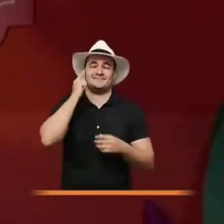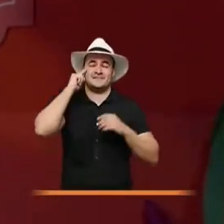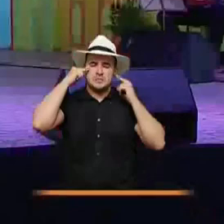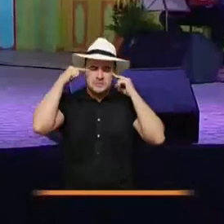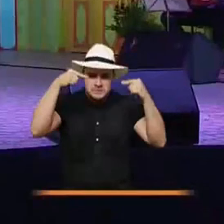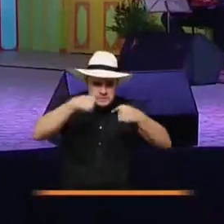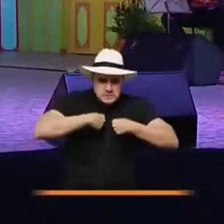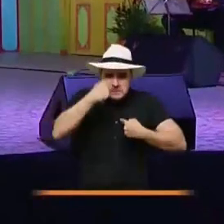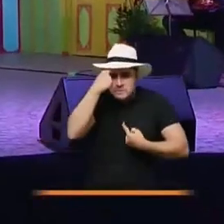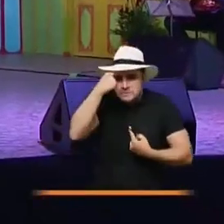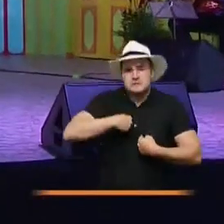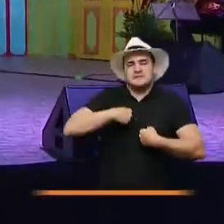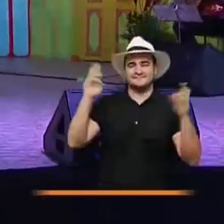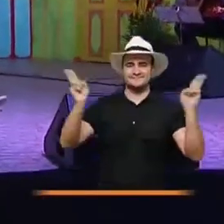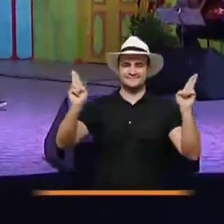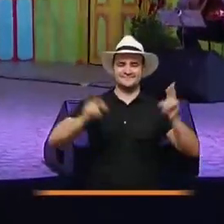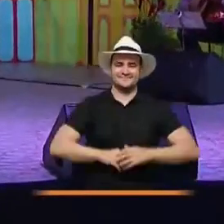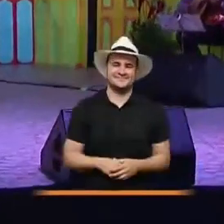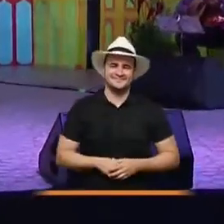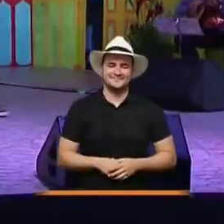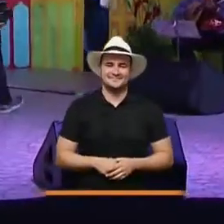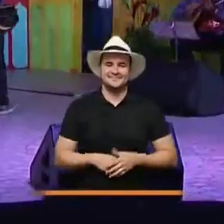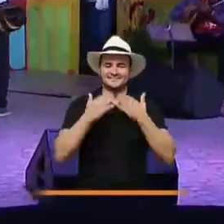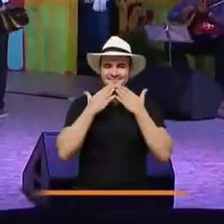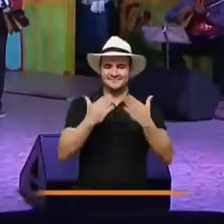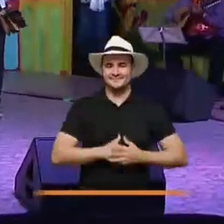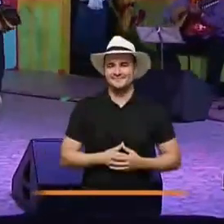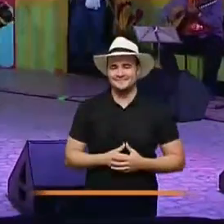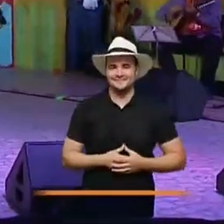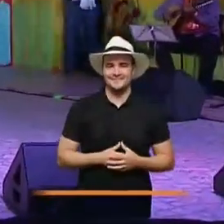nariz muchas gracias